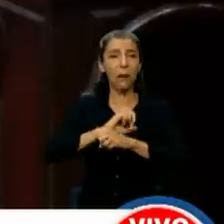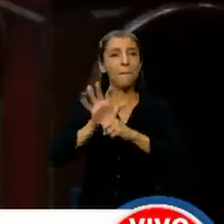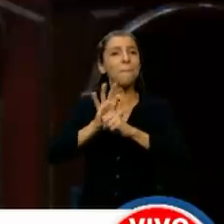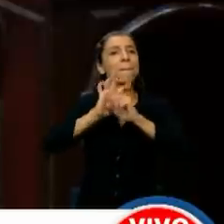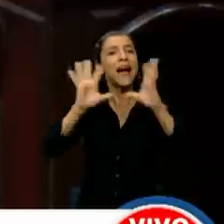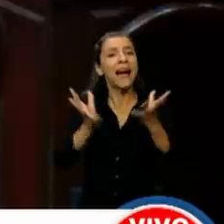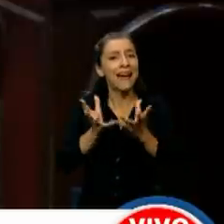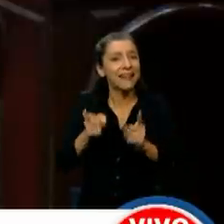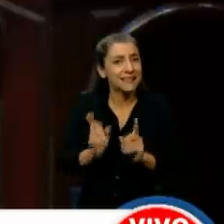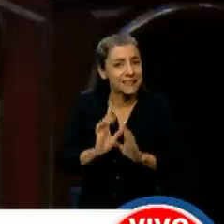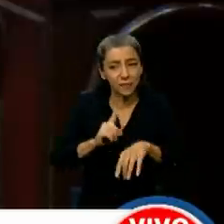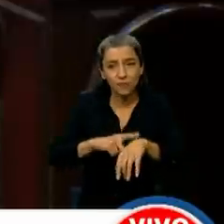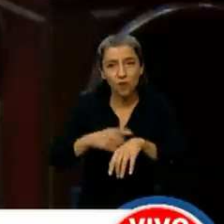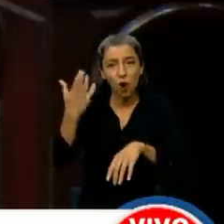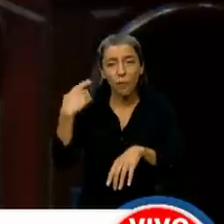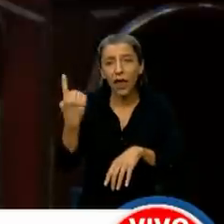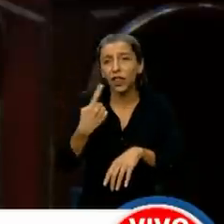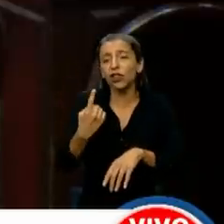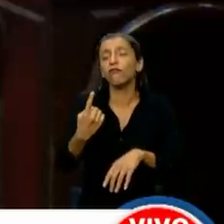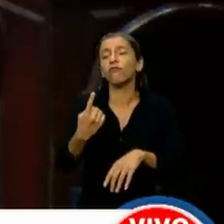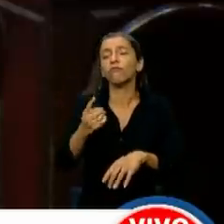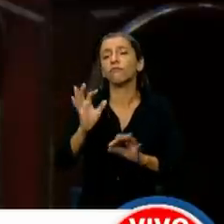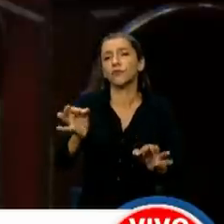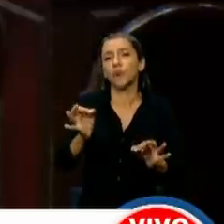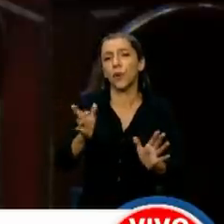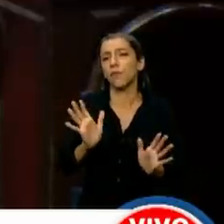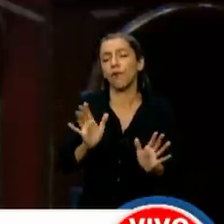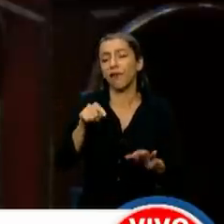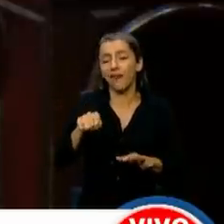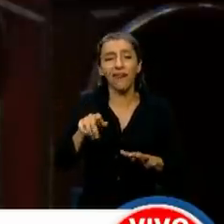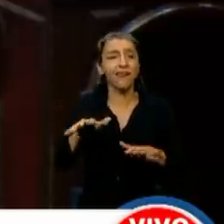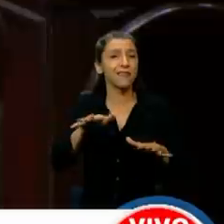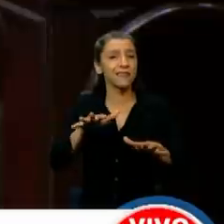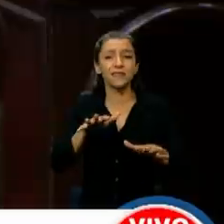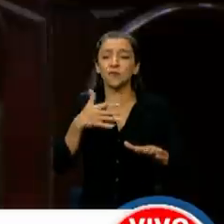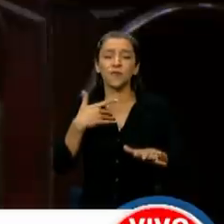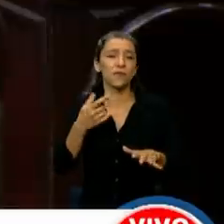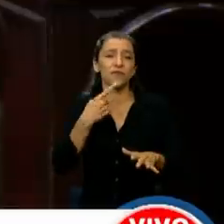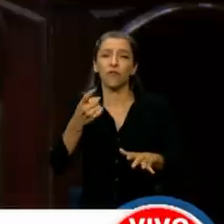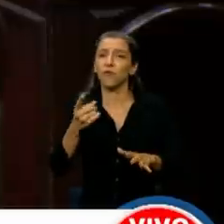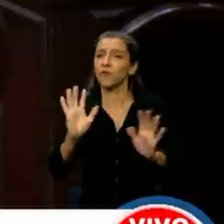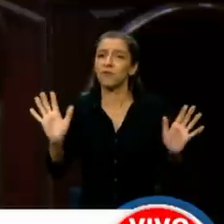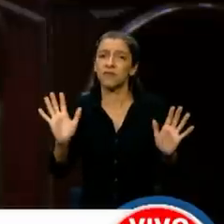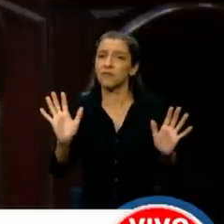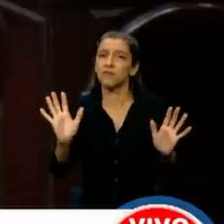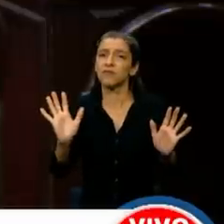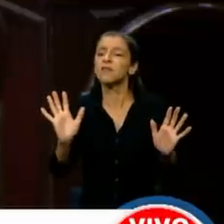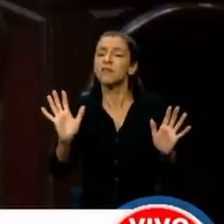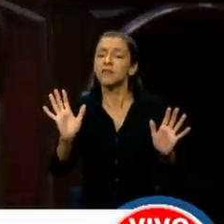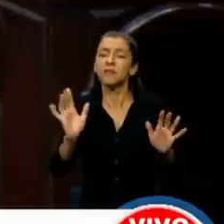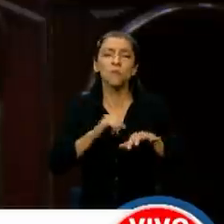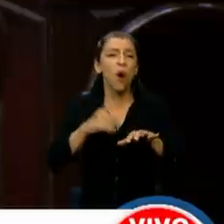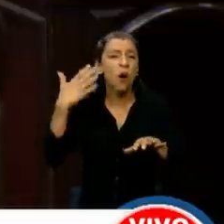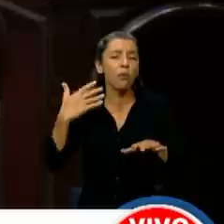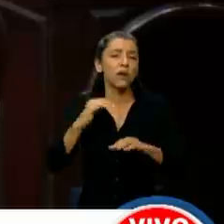pandemia desmiente esos lugares comunes que los sedicentes liberales pretenden